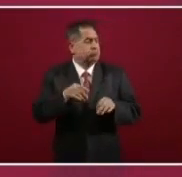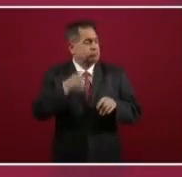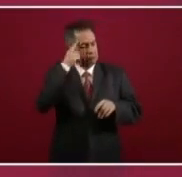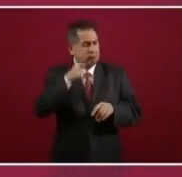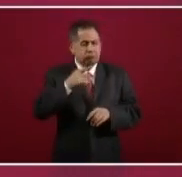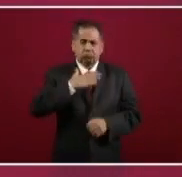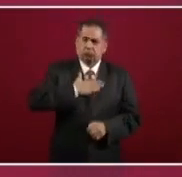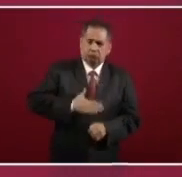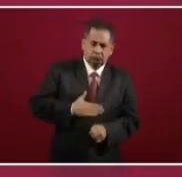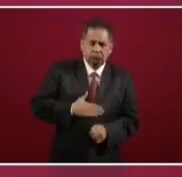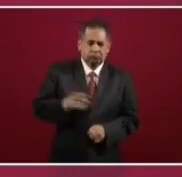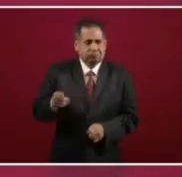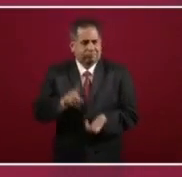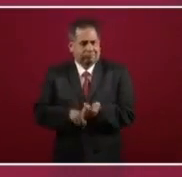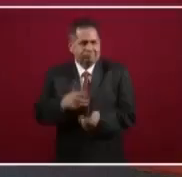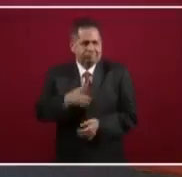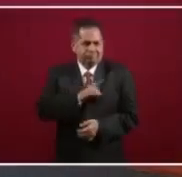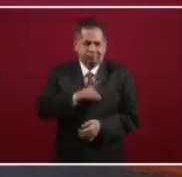temer